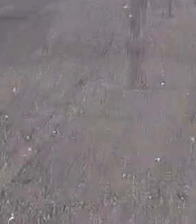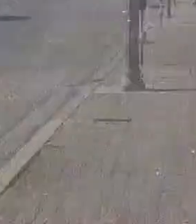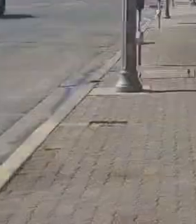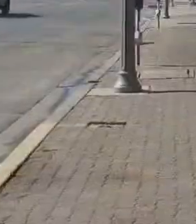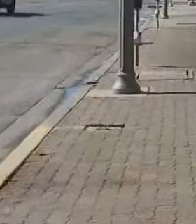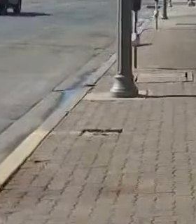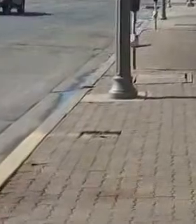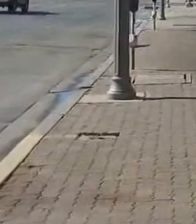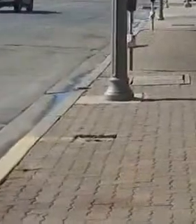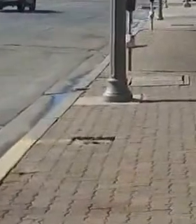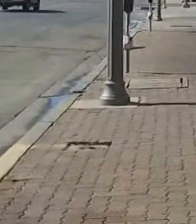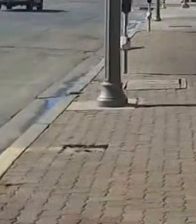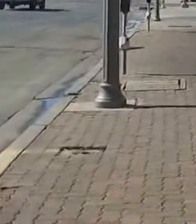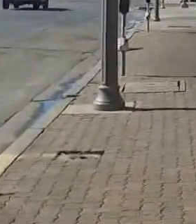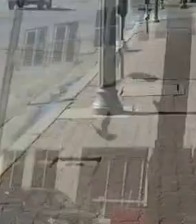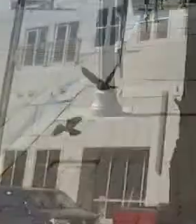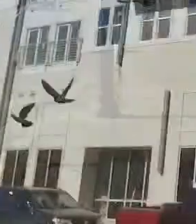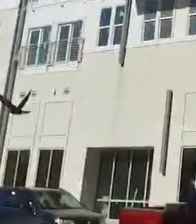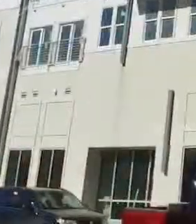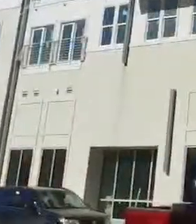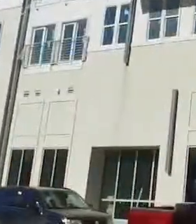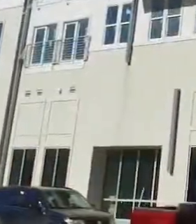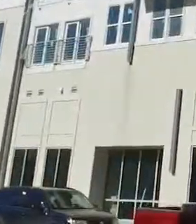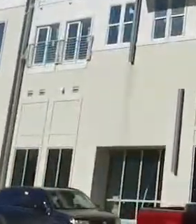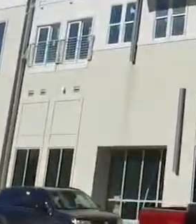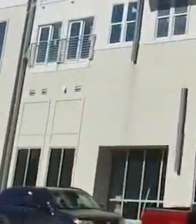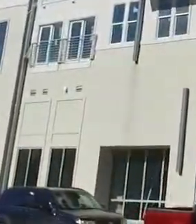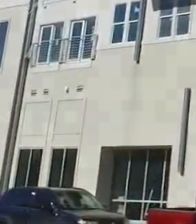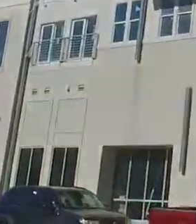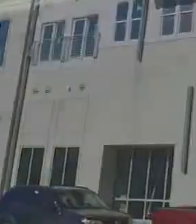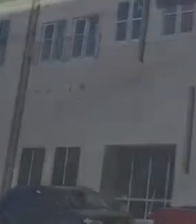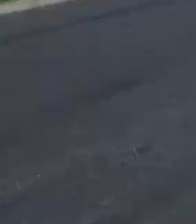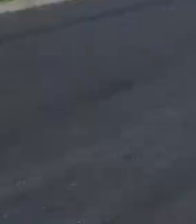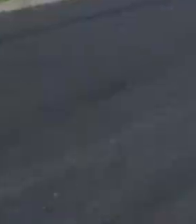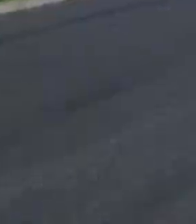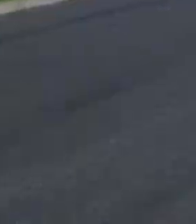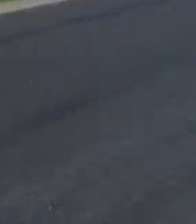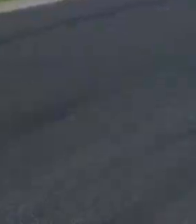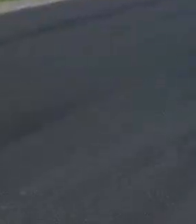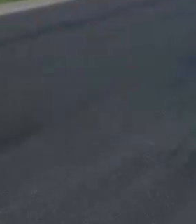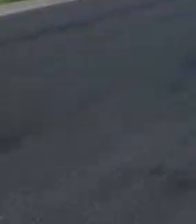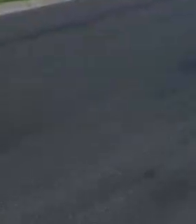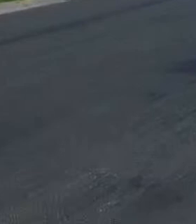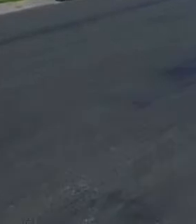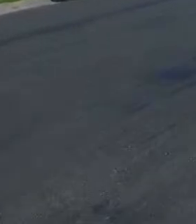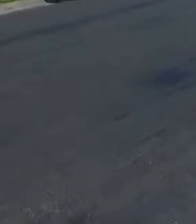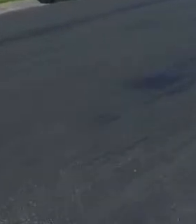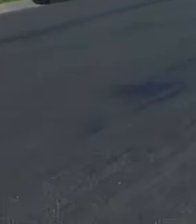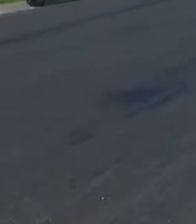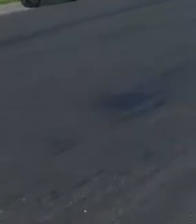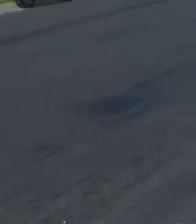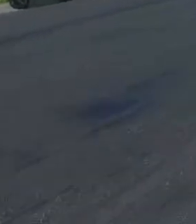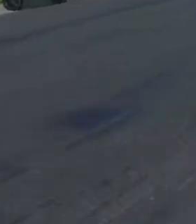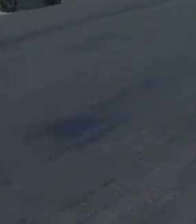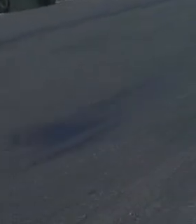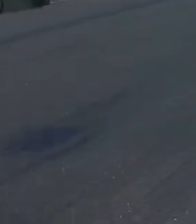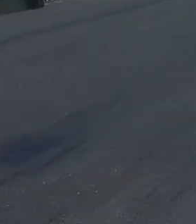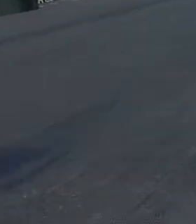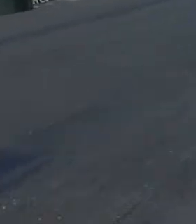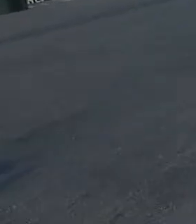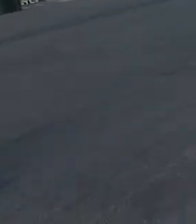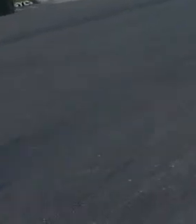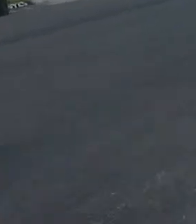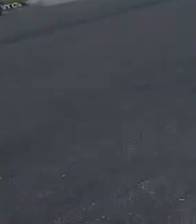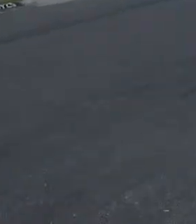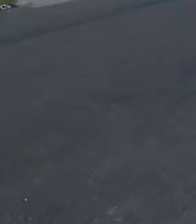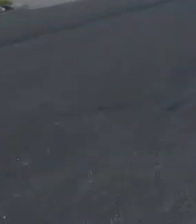Corpus Christi has been ranked the 15th fastest growing city in Texas. More people means more garbage. Keeping Corpus Christi clean